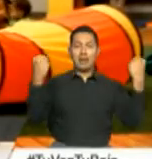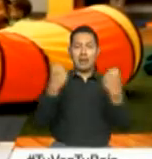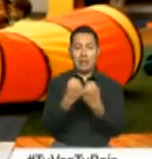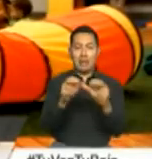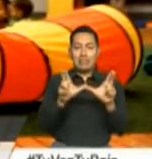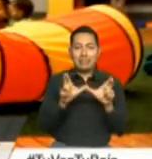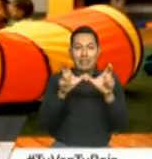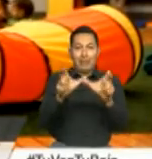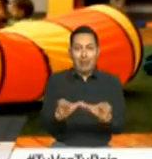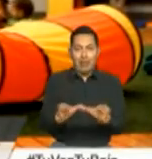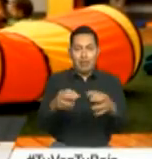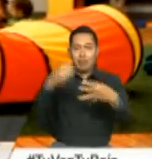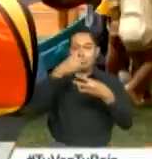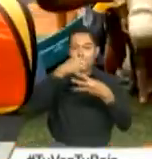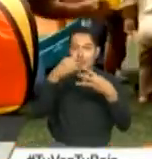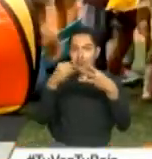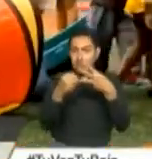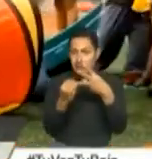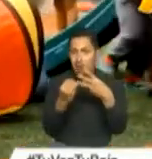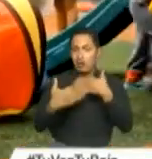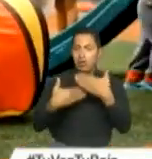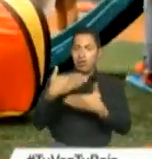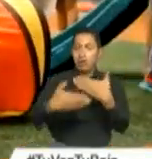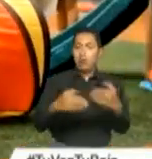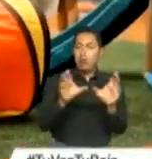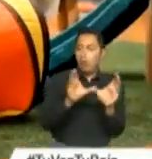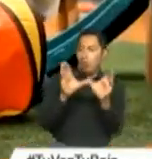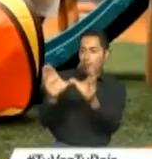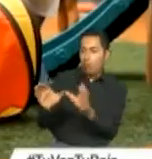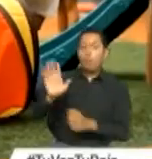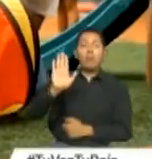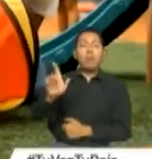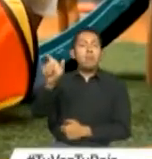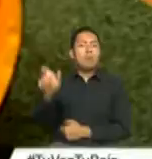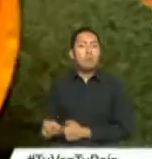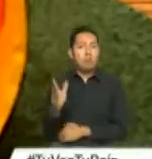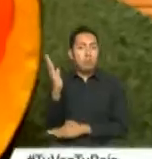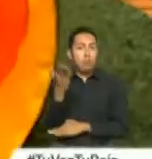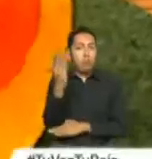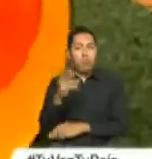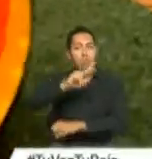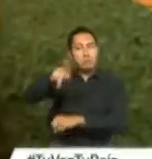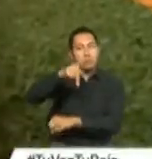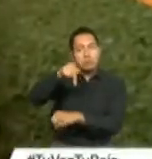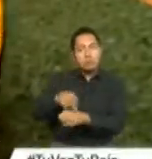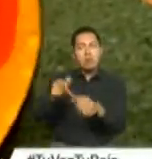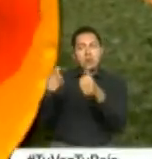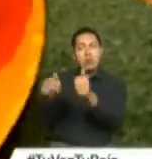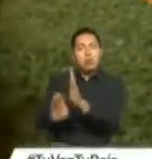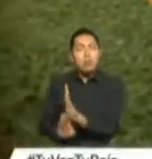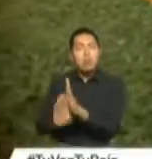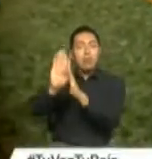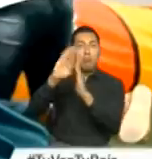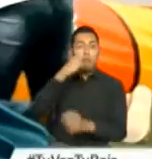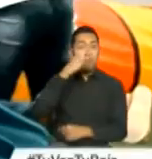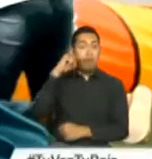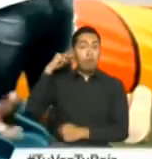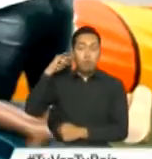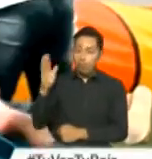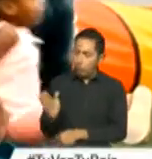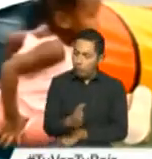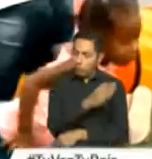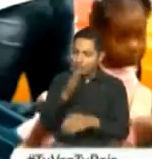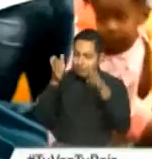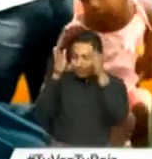a fin de desarrollar el proceso de certificación de los perfiles ocupacionales de educación de Centro Infantil del Buen Vivir CIBEBÉ, educación